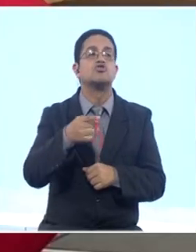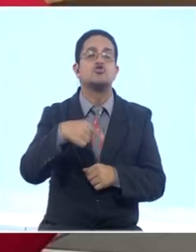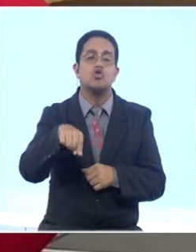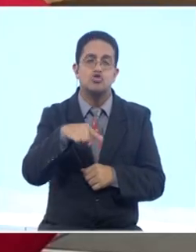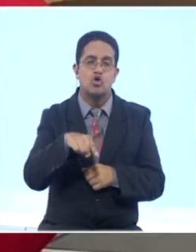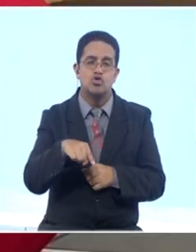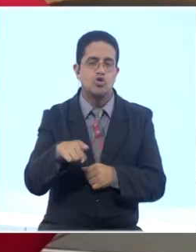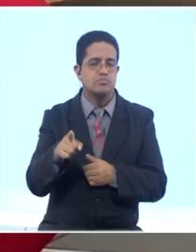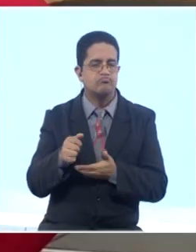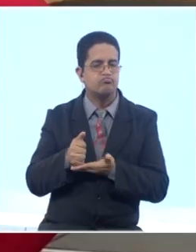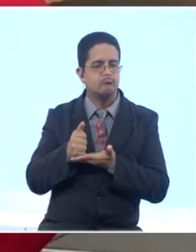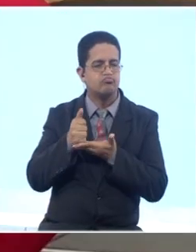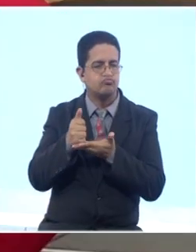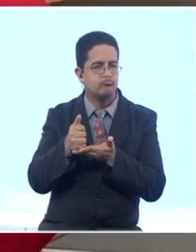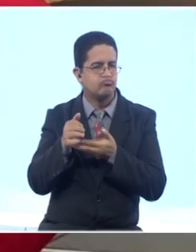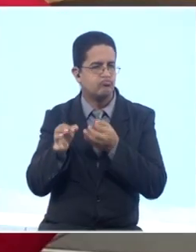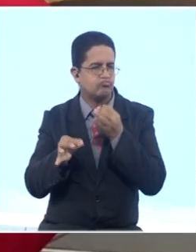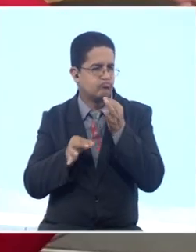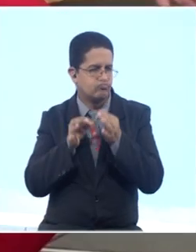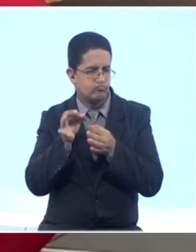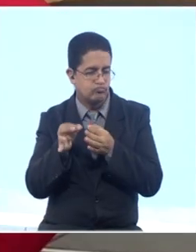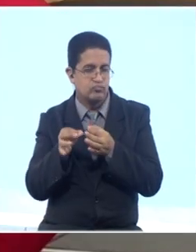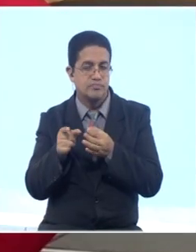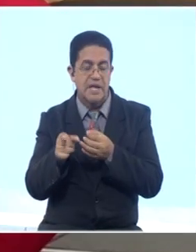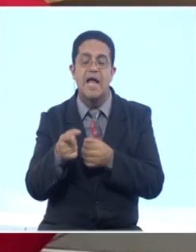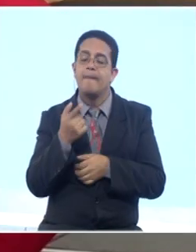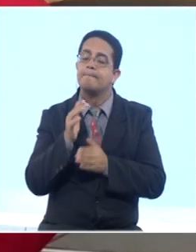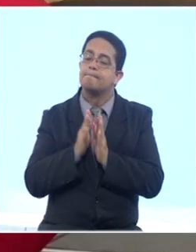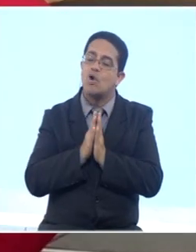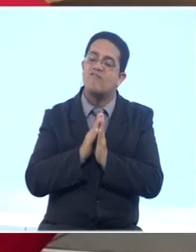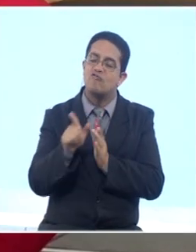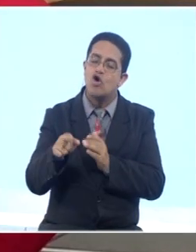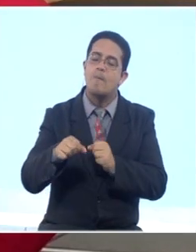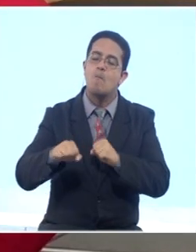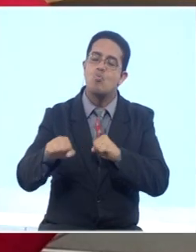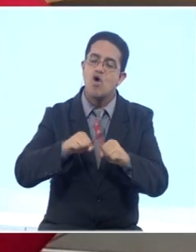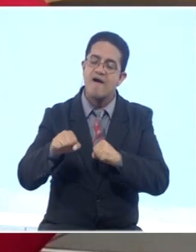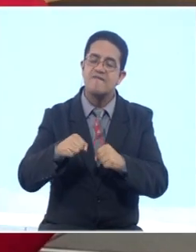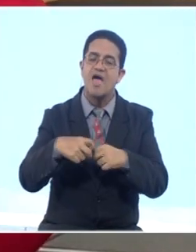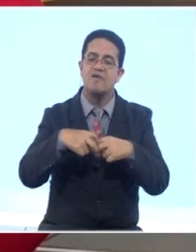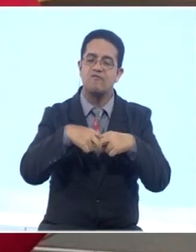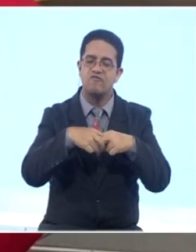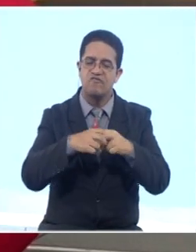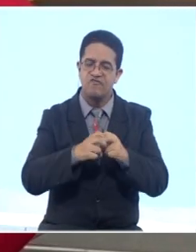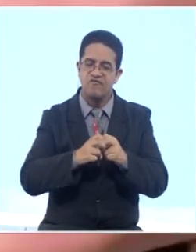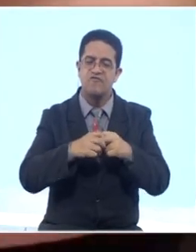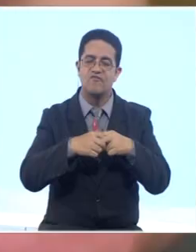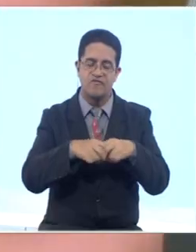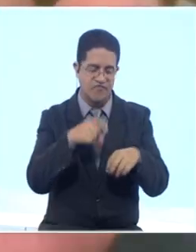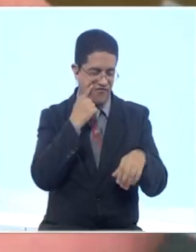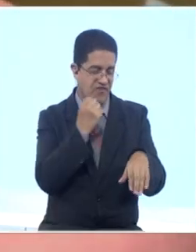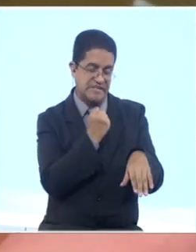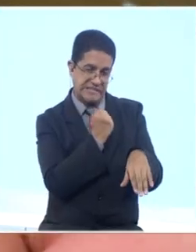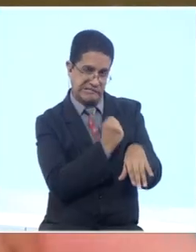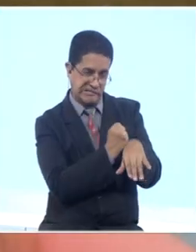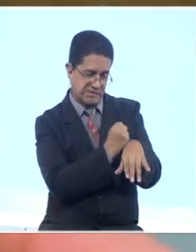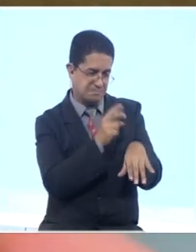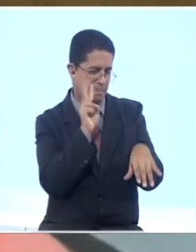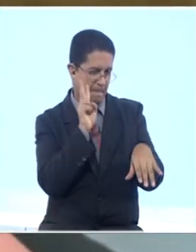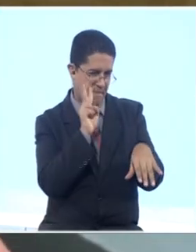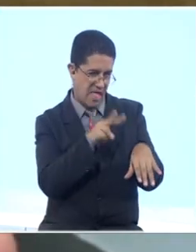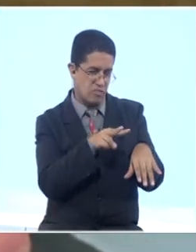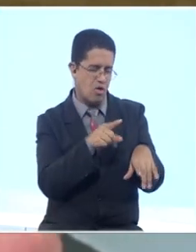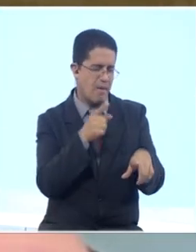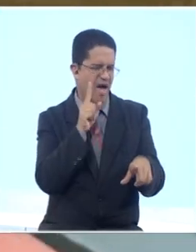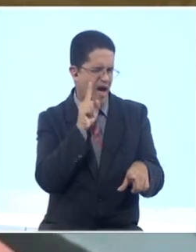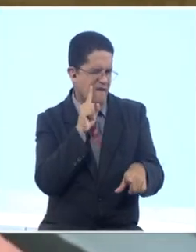al paciente, realizamos ciertos movimientos y le realizamos el eco moviendo la articulación